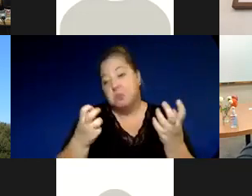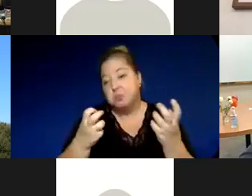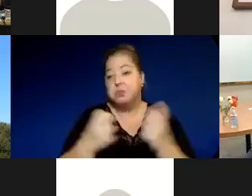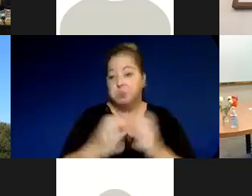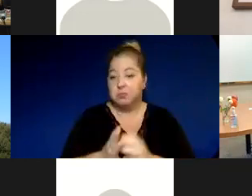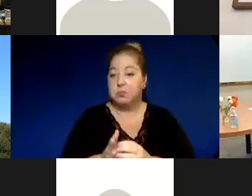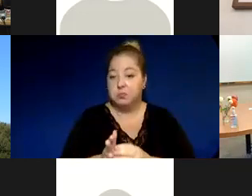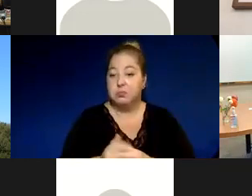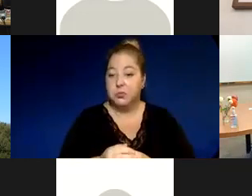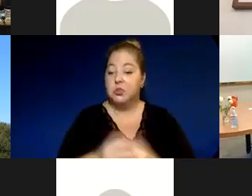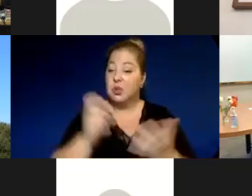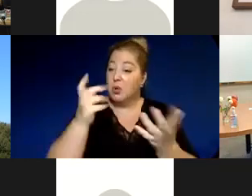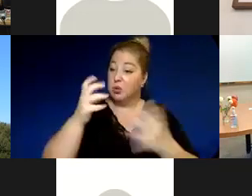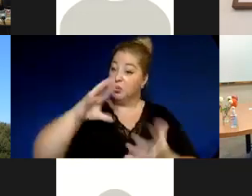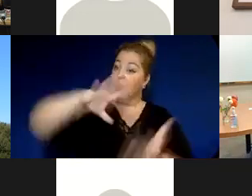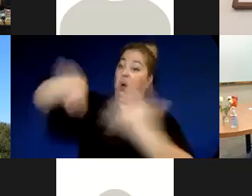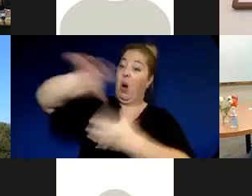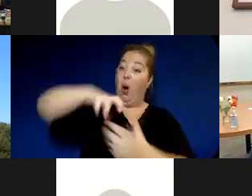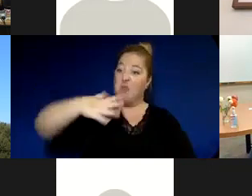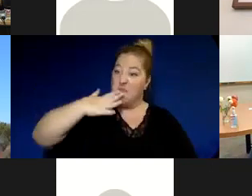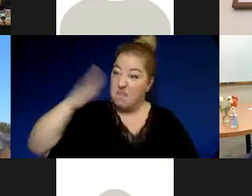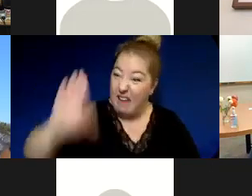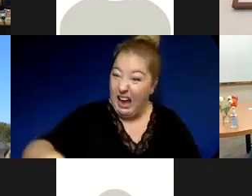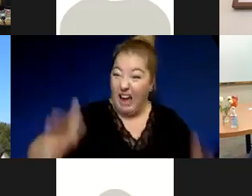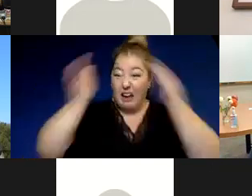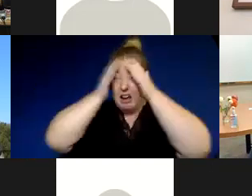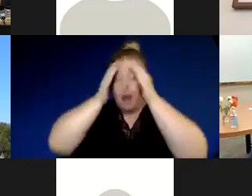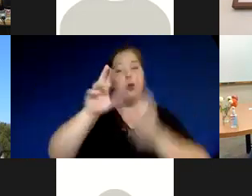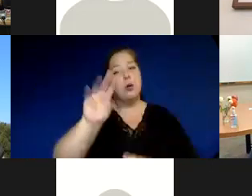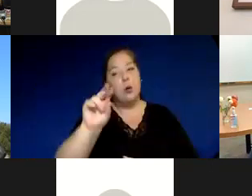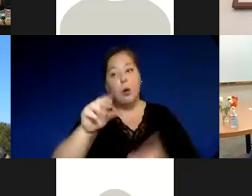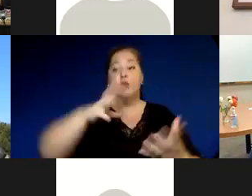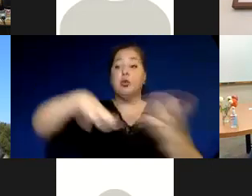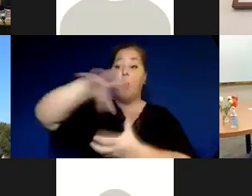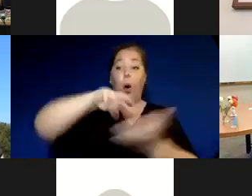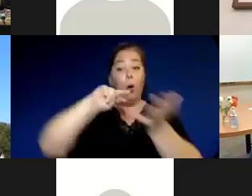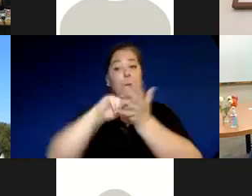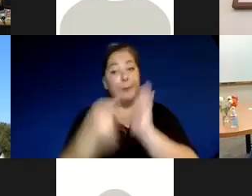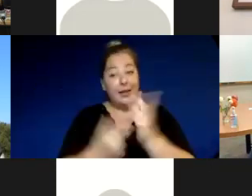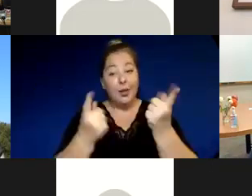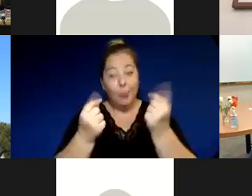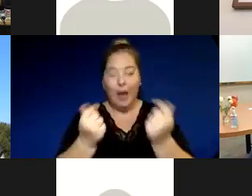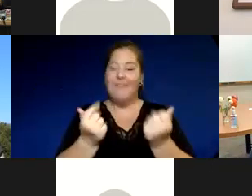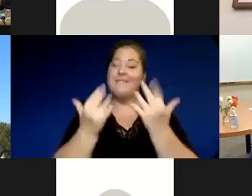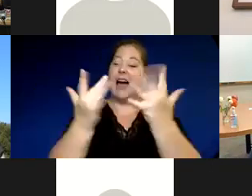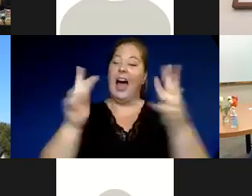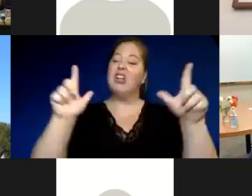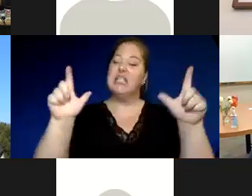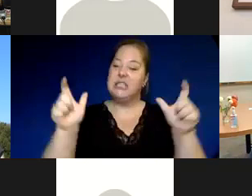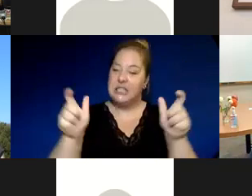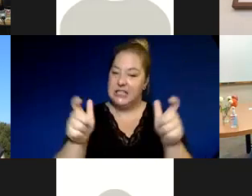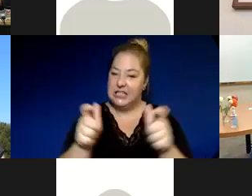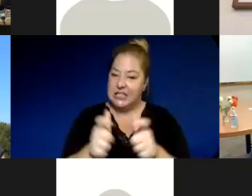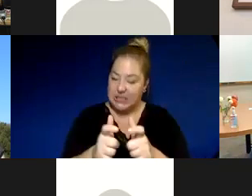una menor densidad todo el día o hasta ahora. Entonces,